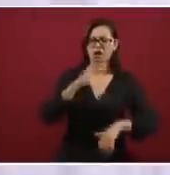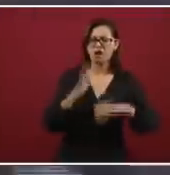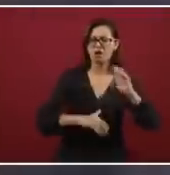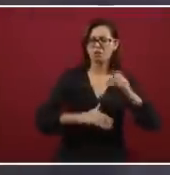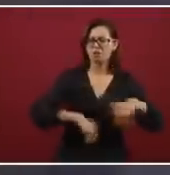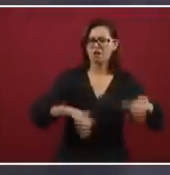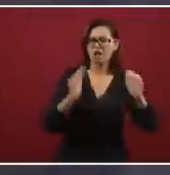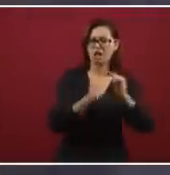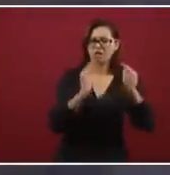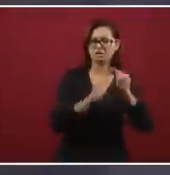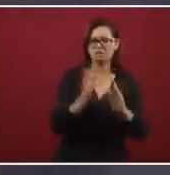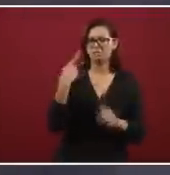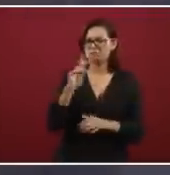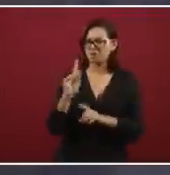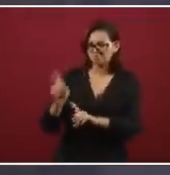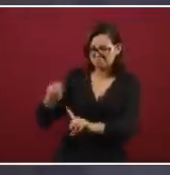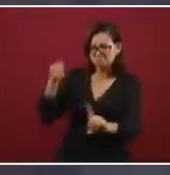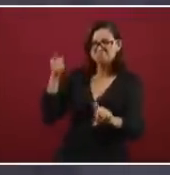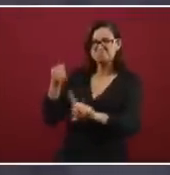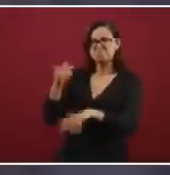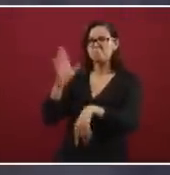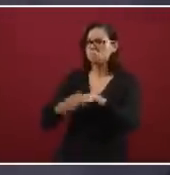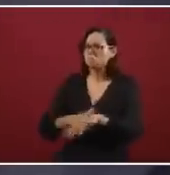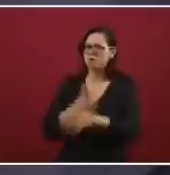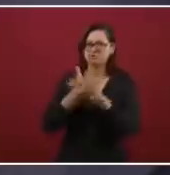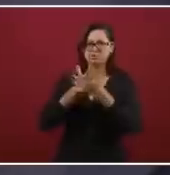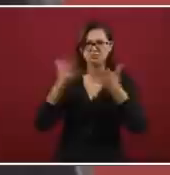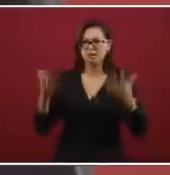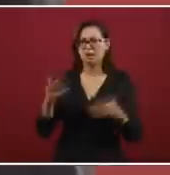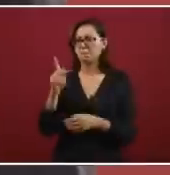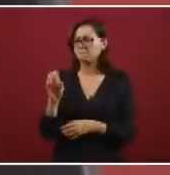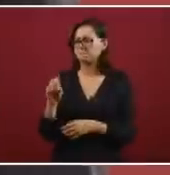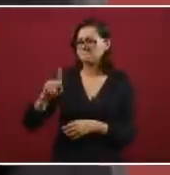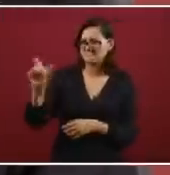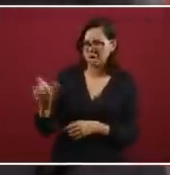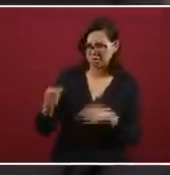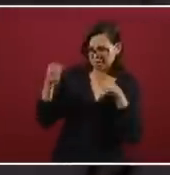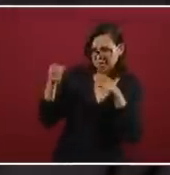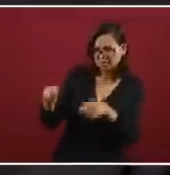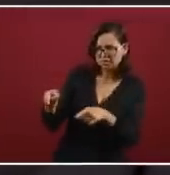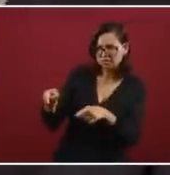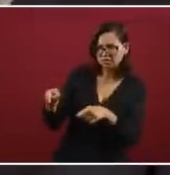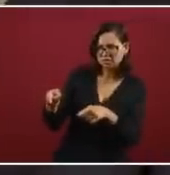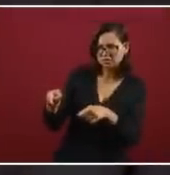pero Pemex es la gran apuesta. Dos cosas,